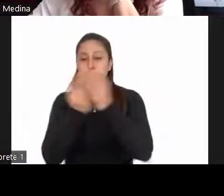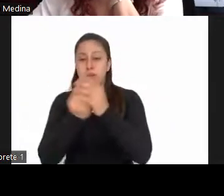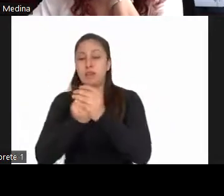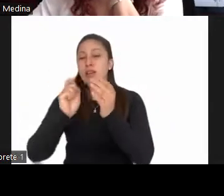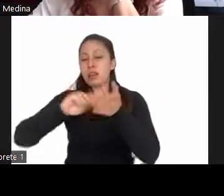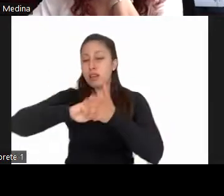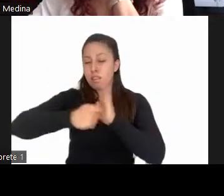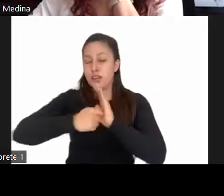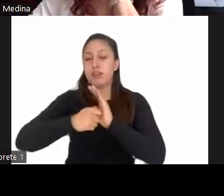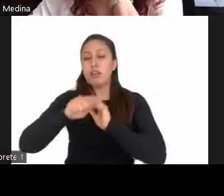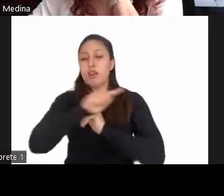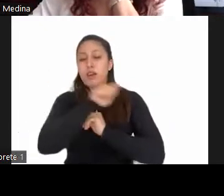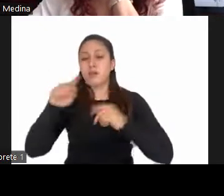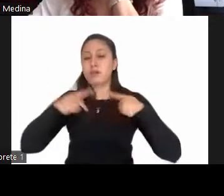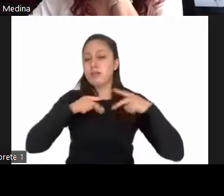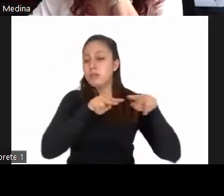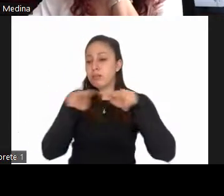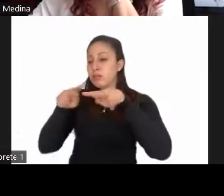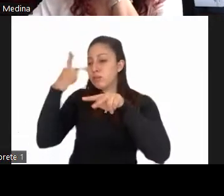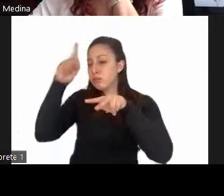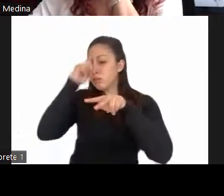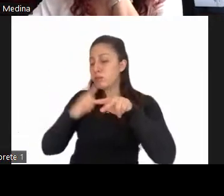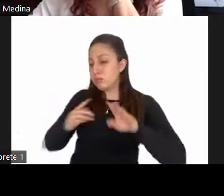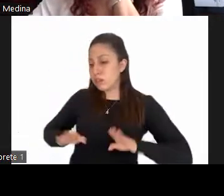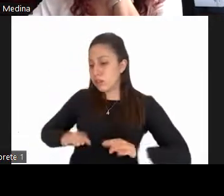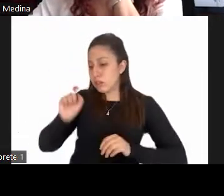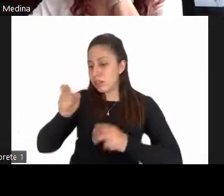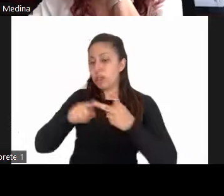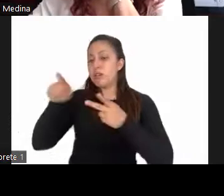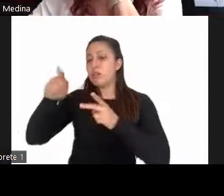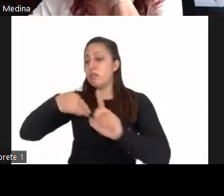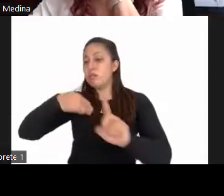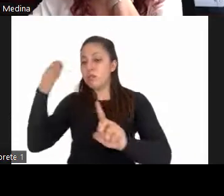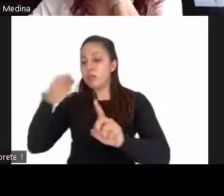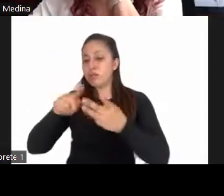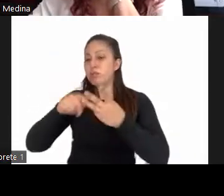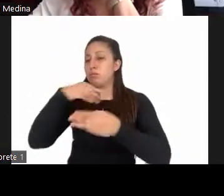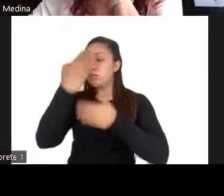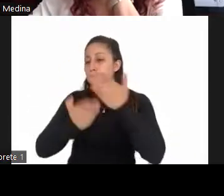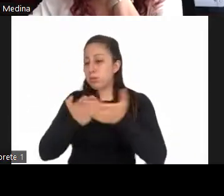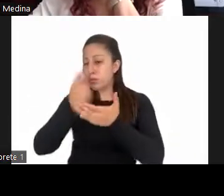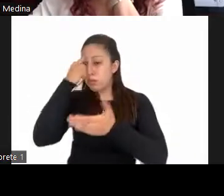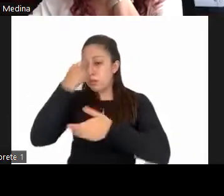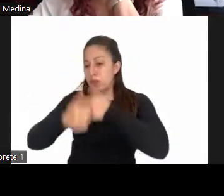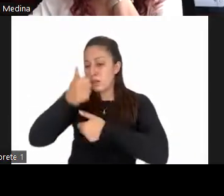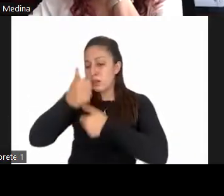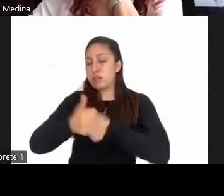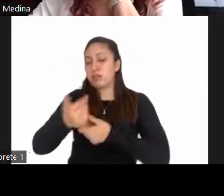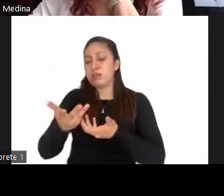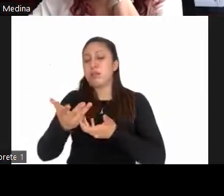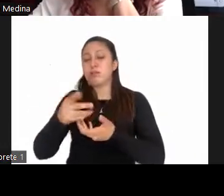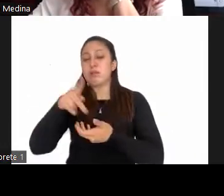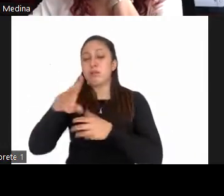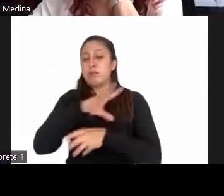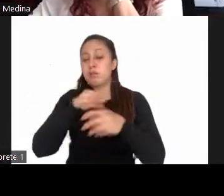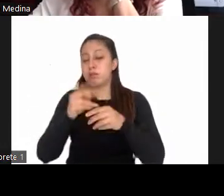ciudadanía conozca sus perfiles, aspiraciones y principales propuestas de campaña. Dado lo anterior, no podemos dejar de